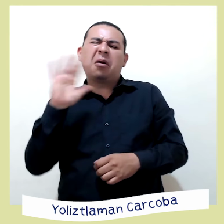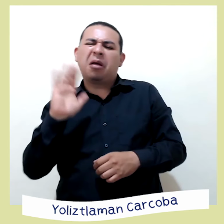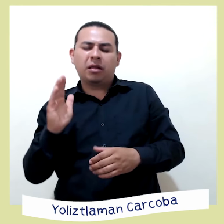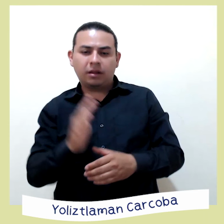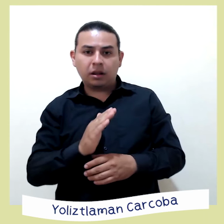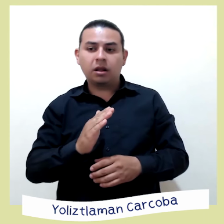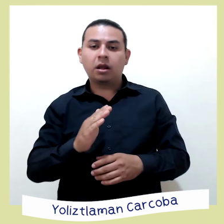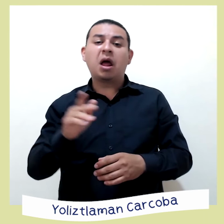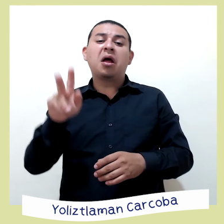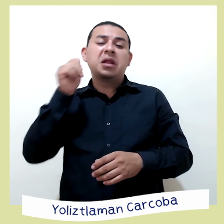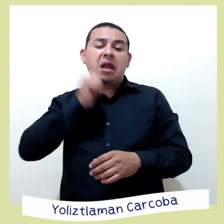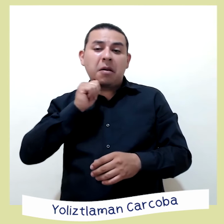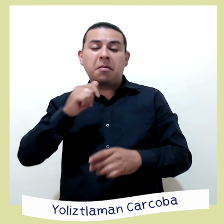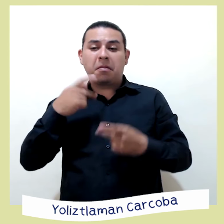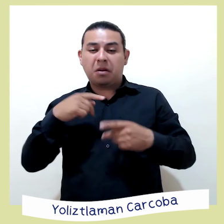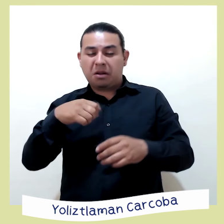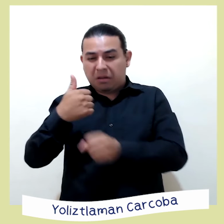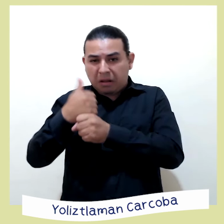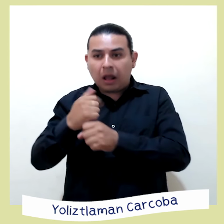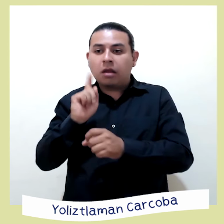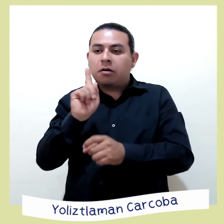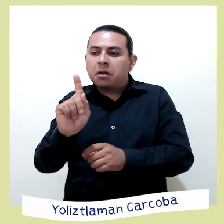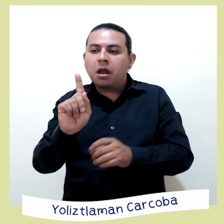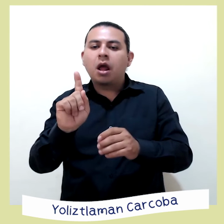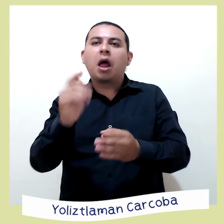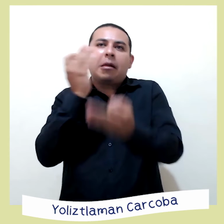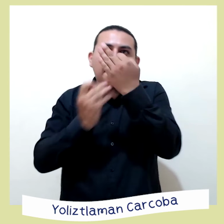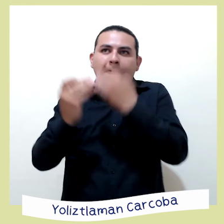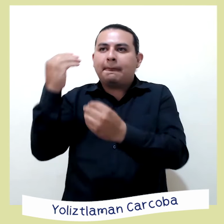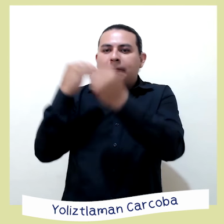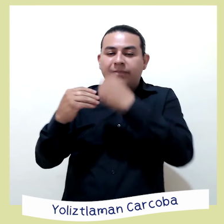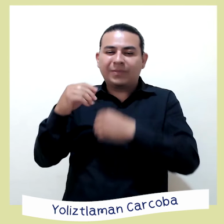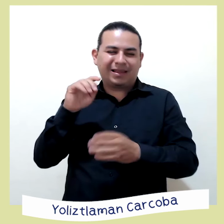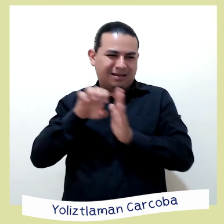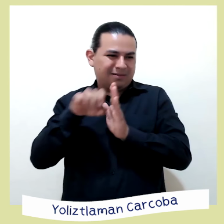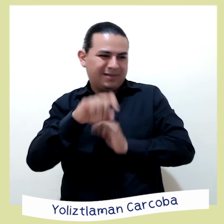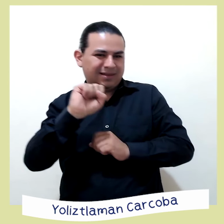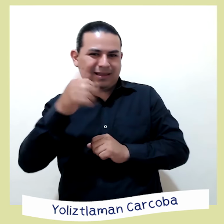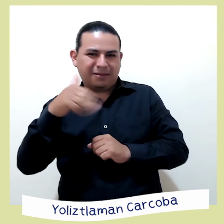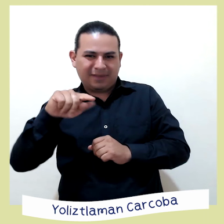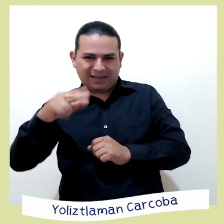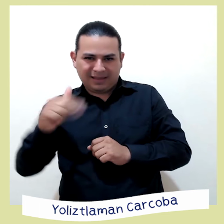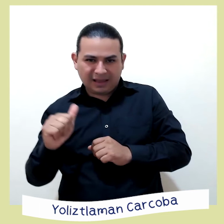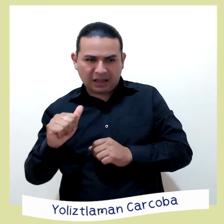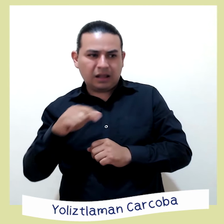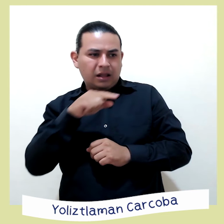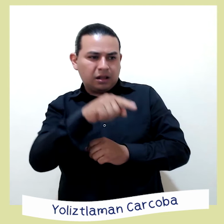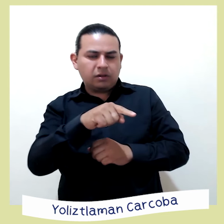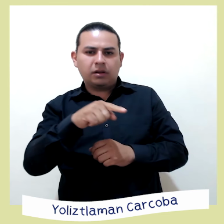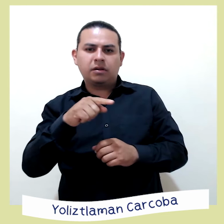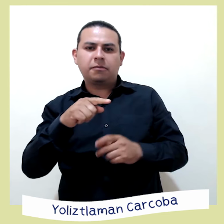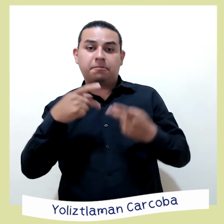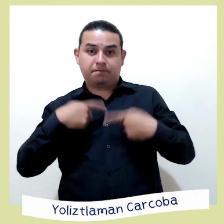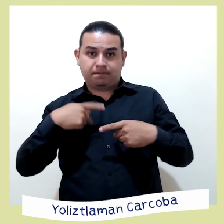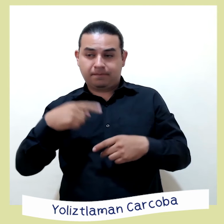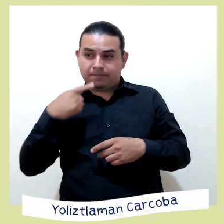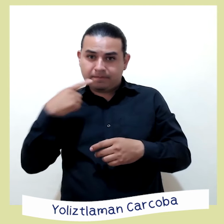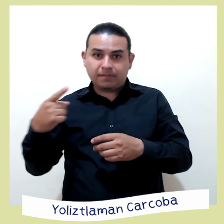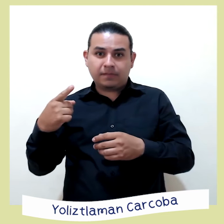dar espacios para poder producir algo, sino que vamos a ser dependientes, cosa que, como lo